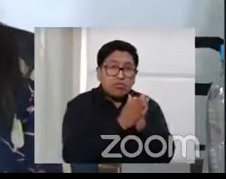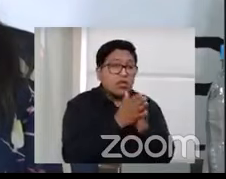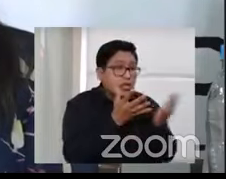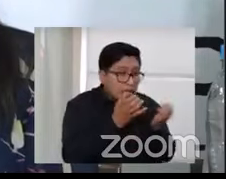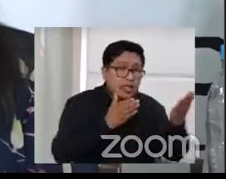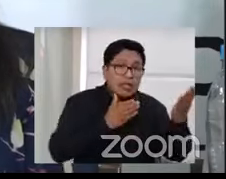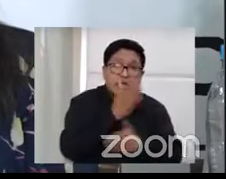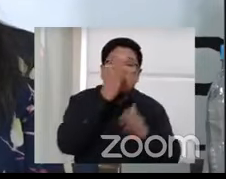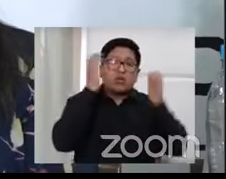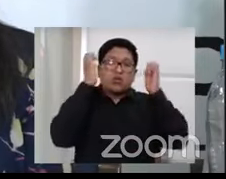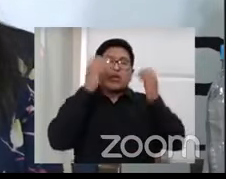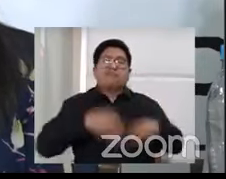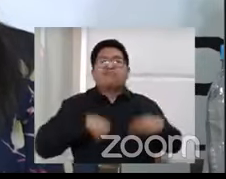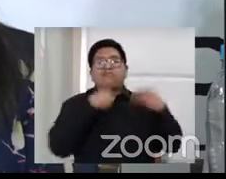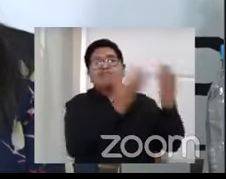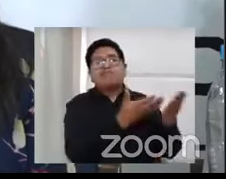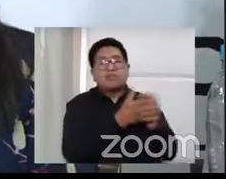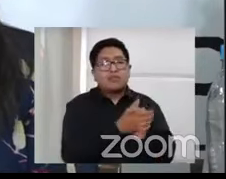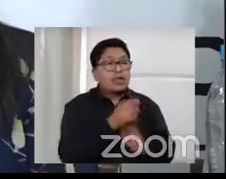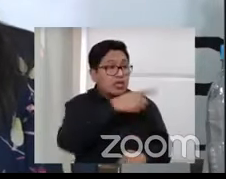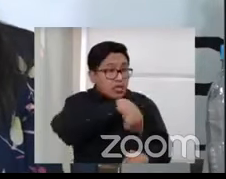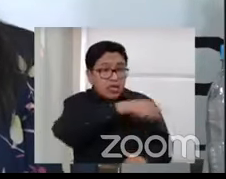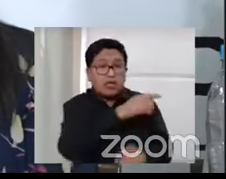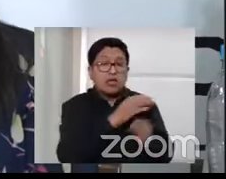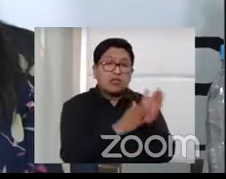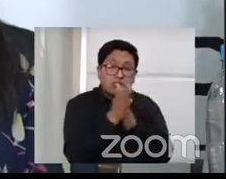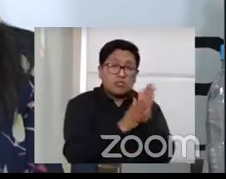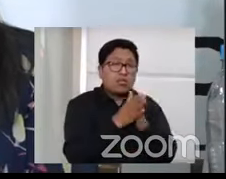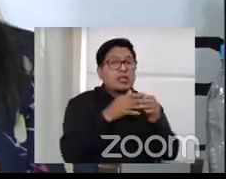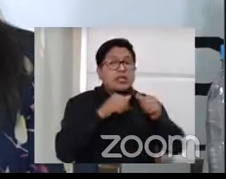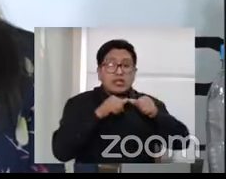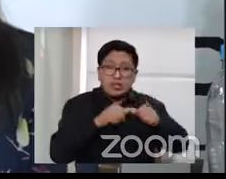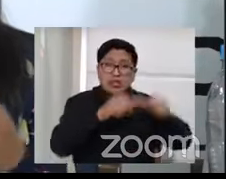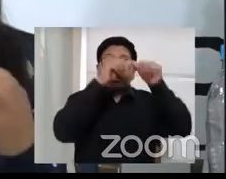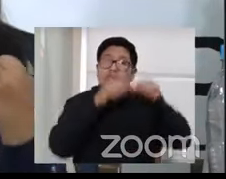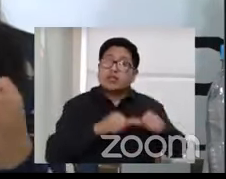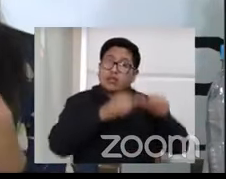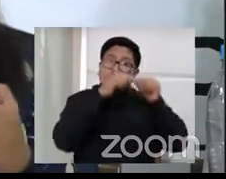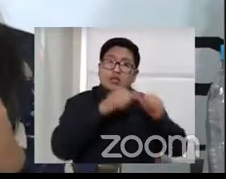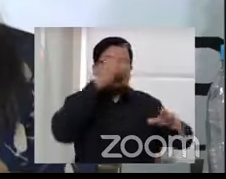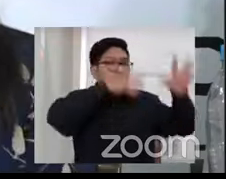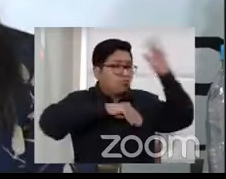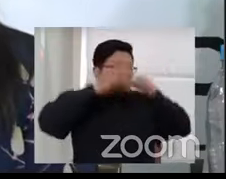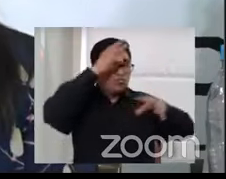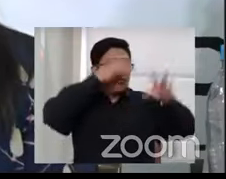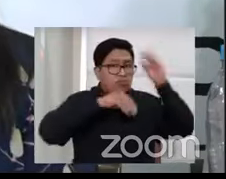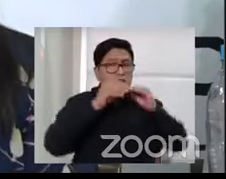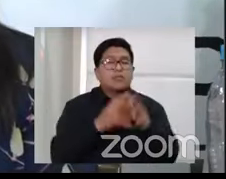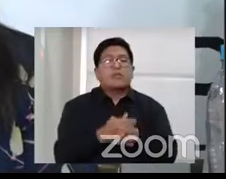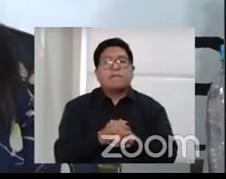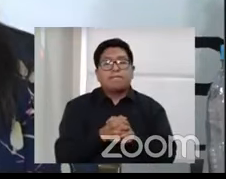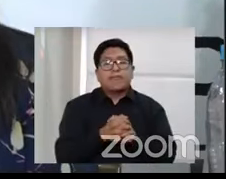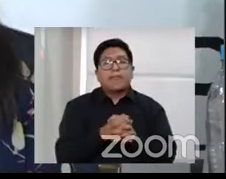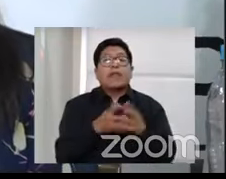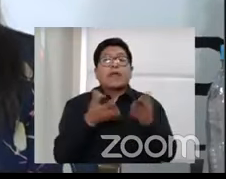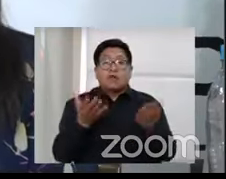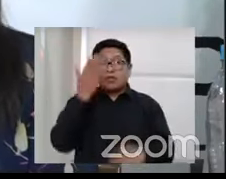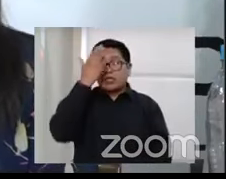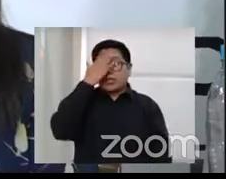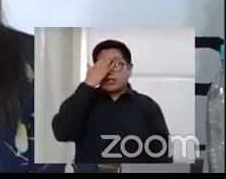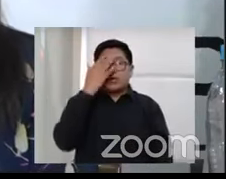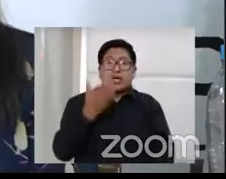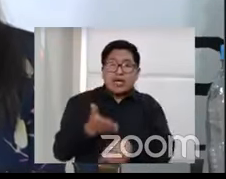educación ellos quieren generar o quieren continuar con procesos de formación enseñanza-aprendizaje como muy bien